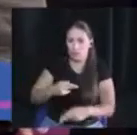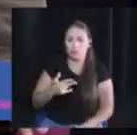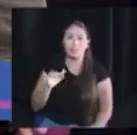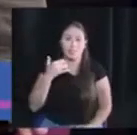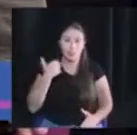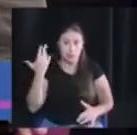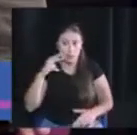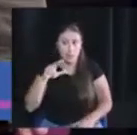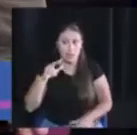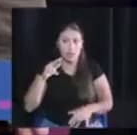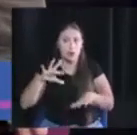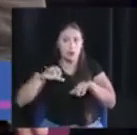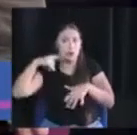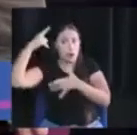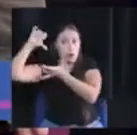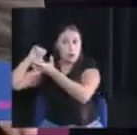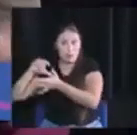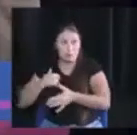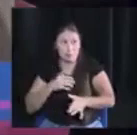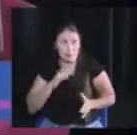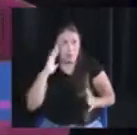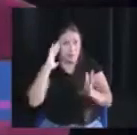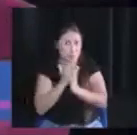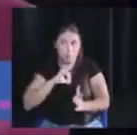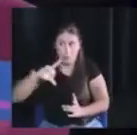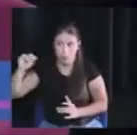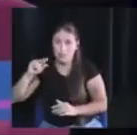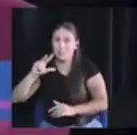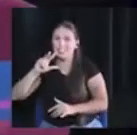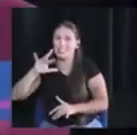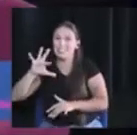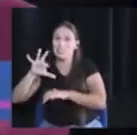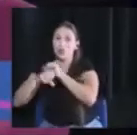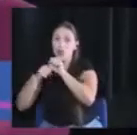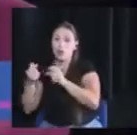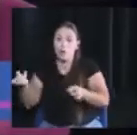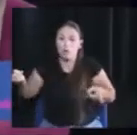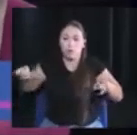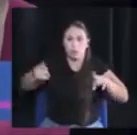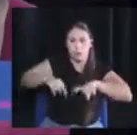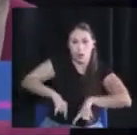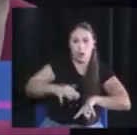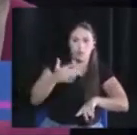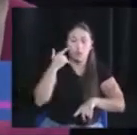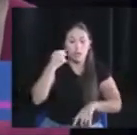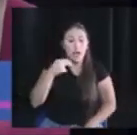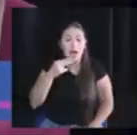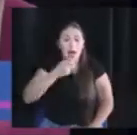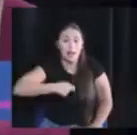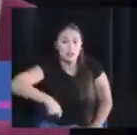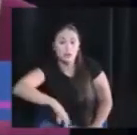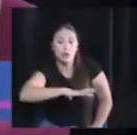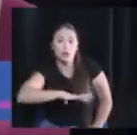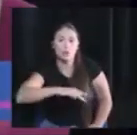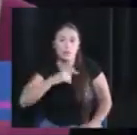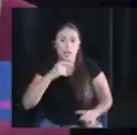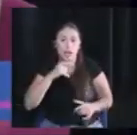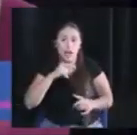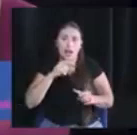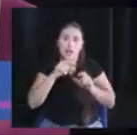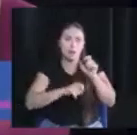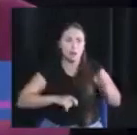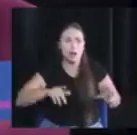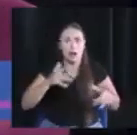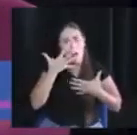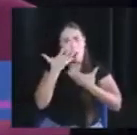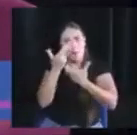hace 35 años, 36. Nunca he visto un clima social y ciudadano de apoyo a la ciencia